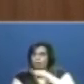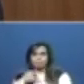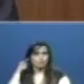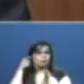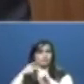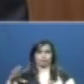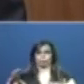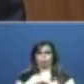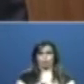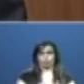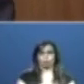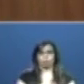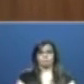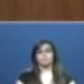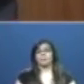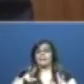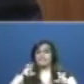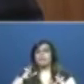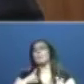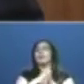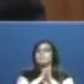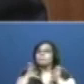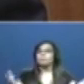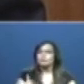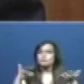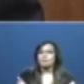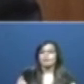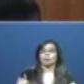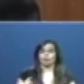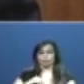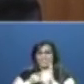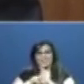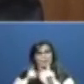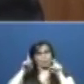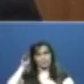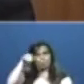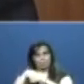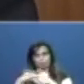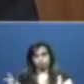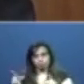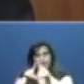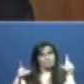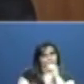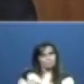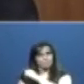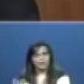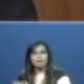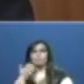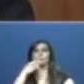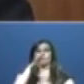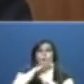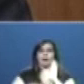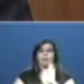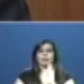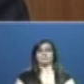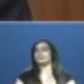objetivos por lo que se refiere al fomento del espíritu emprendedor en el sistema educativo impulsando nuevos programas en